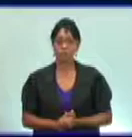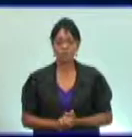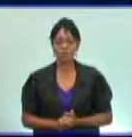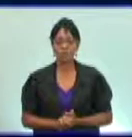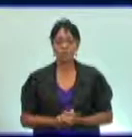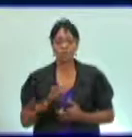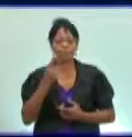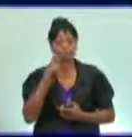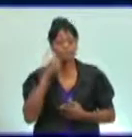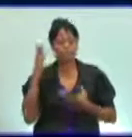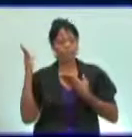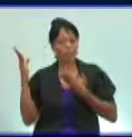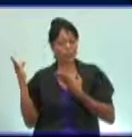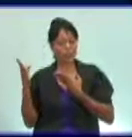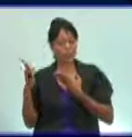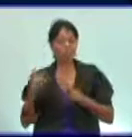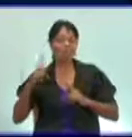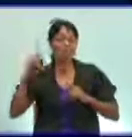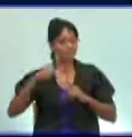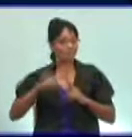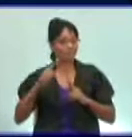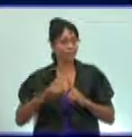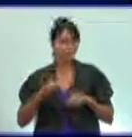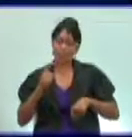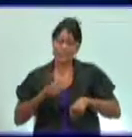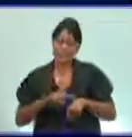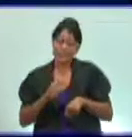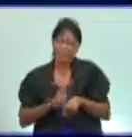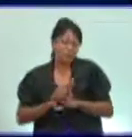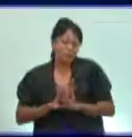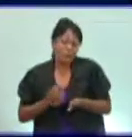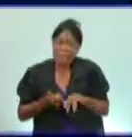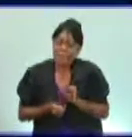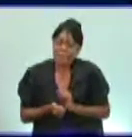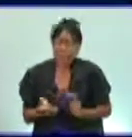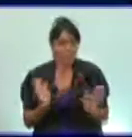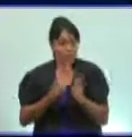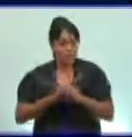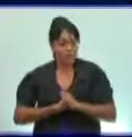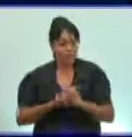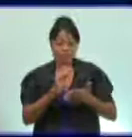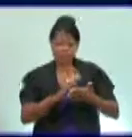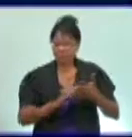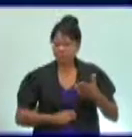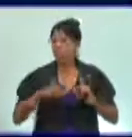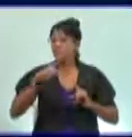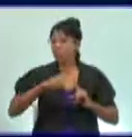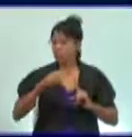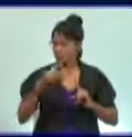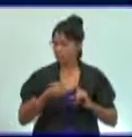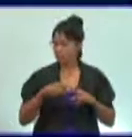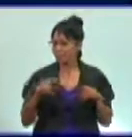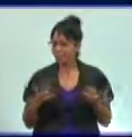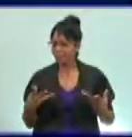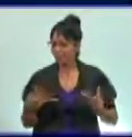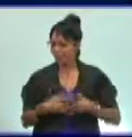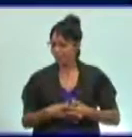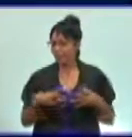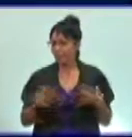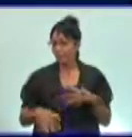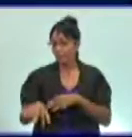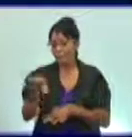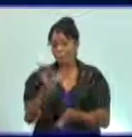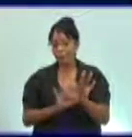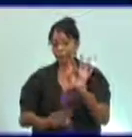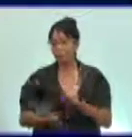estamos viendo en pantalla el estudio independiente, porque ya casi no nos queda tiempo para más, para que lo vayan anotando. Un estudio independiente que está relacionado a seleccionar uno